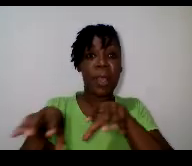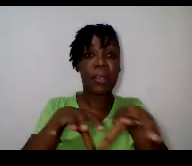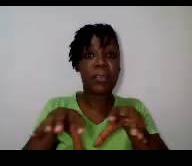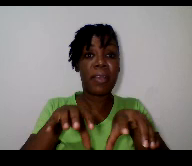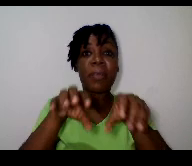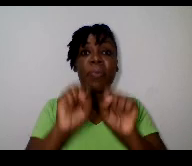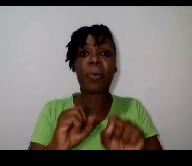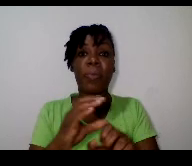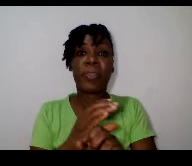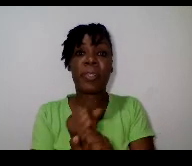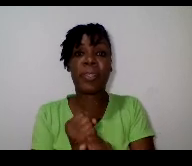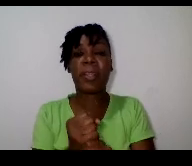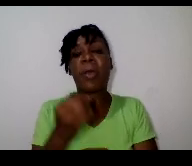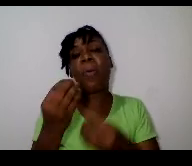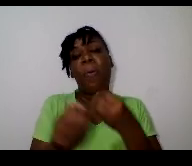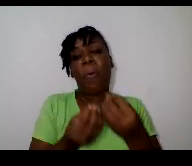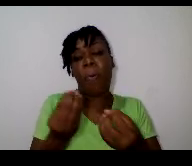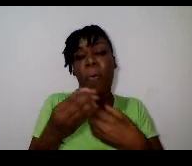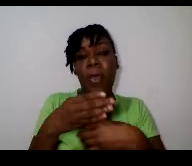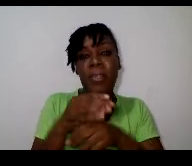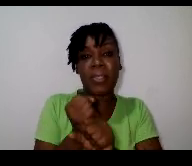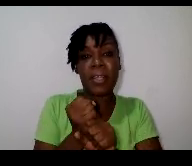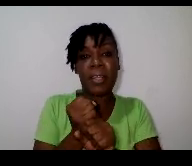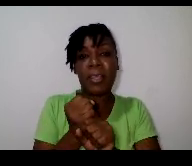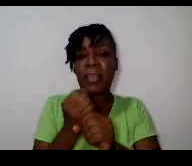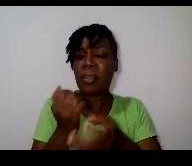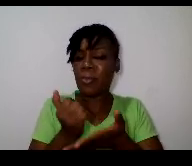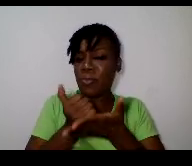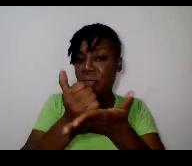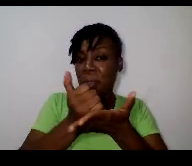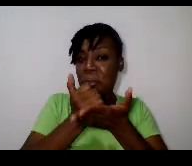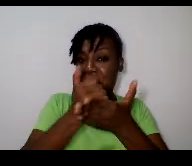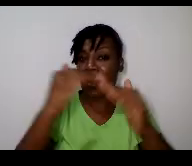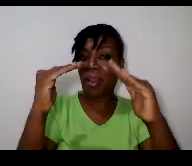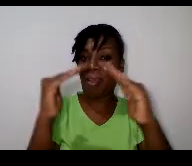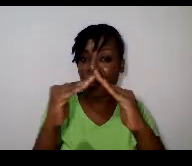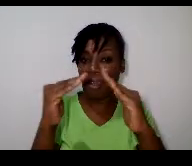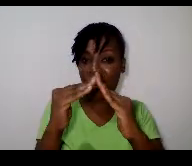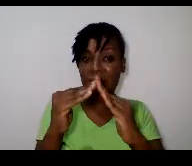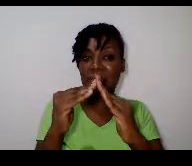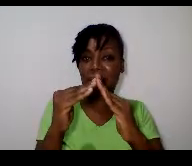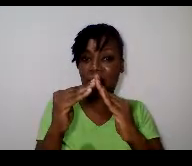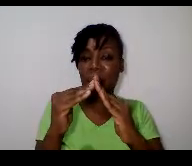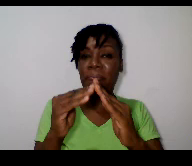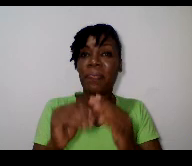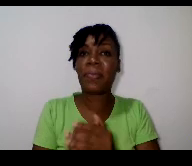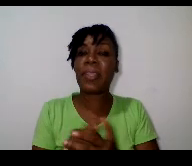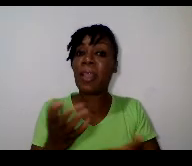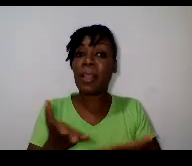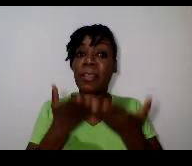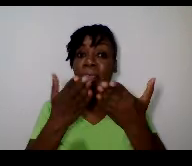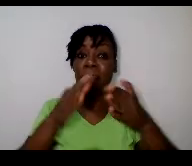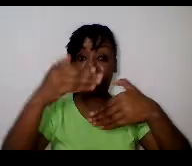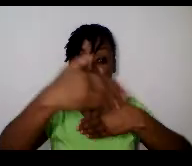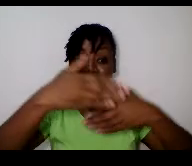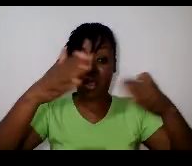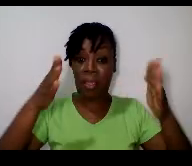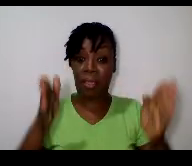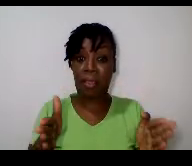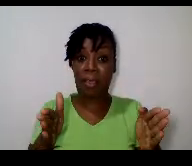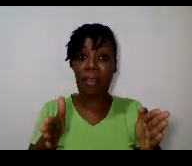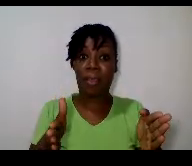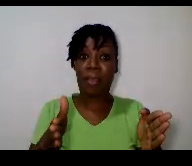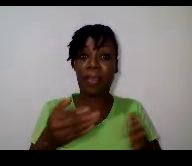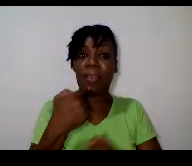hacer o que pueden hacer ellos, como ofrecerles que nos colaboren en la casa, como darles una caja de cartón y